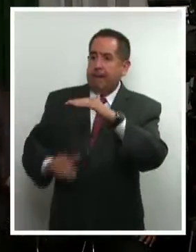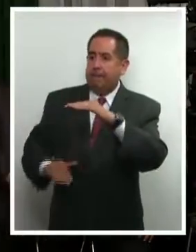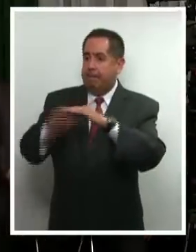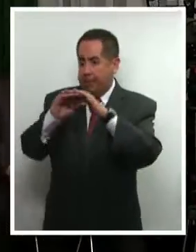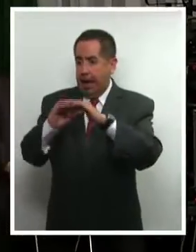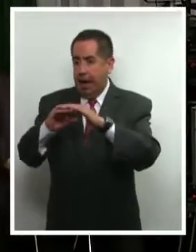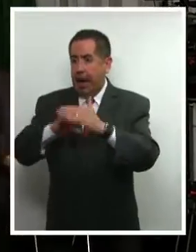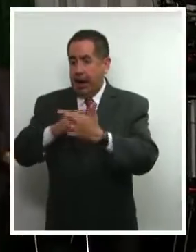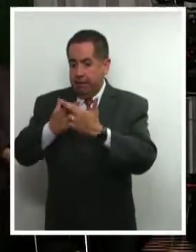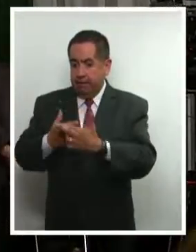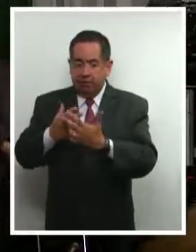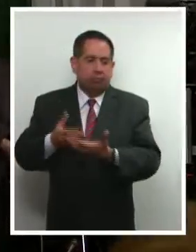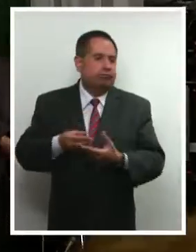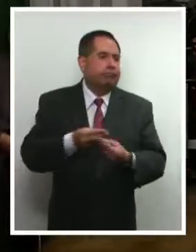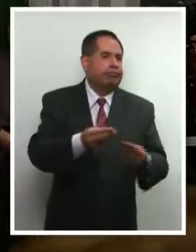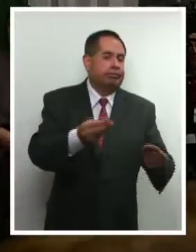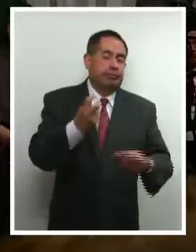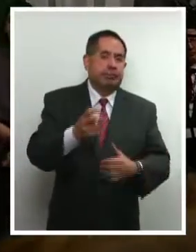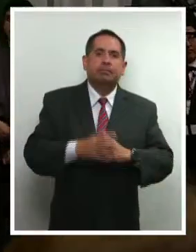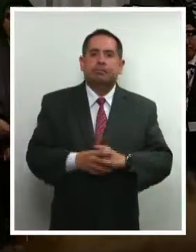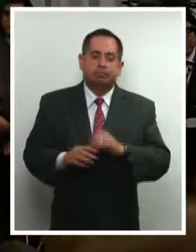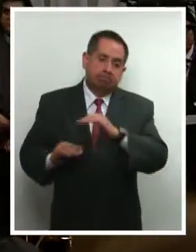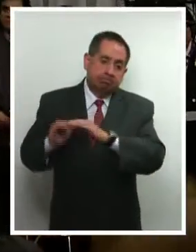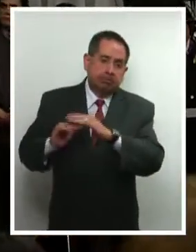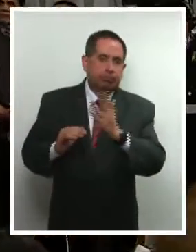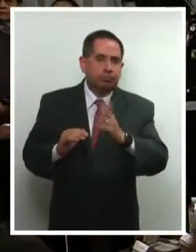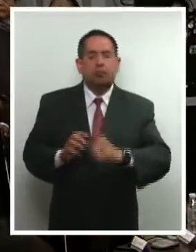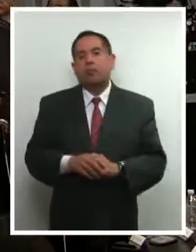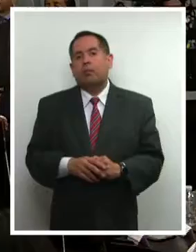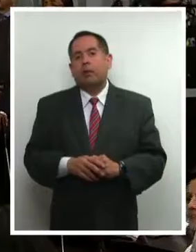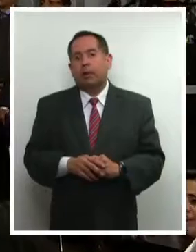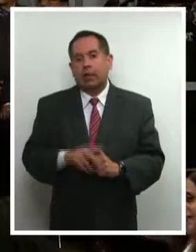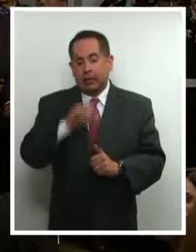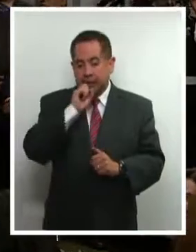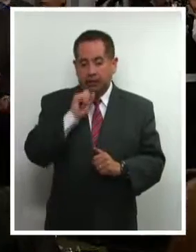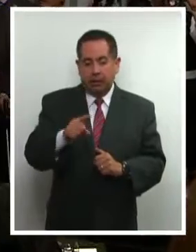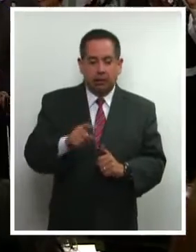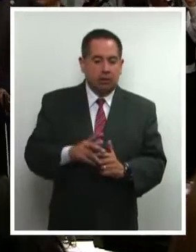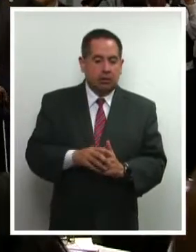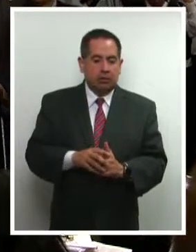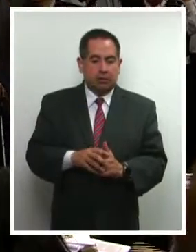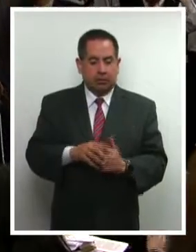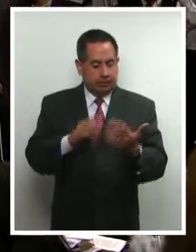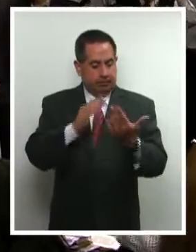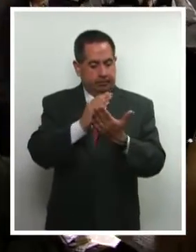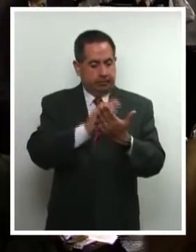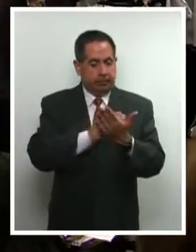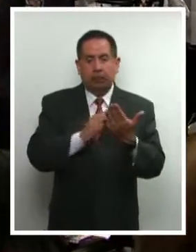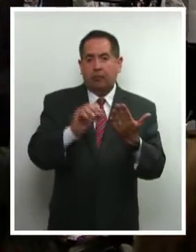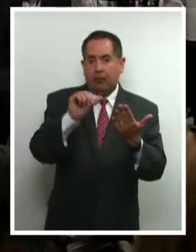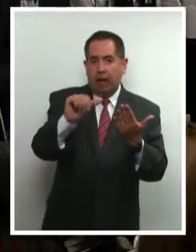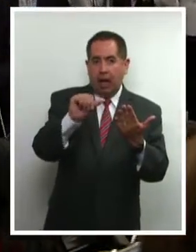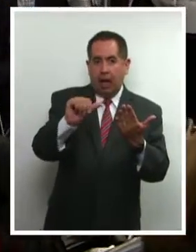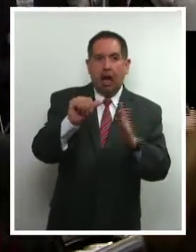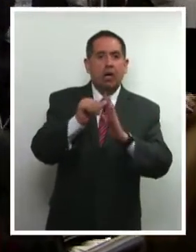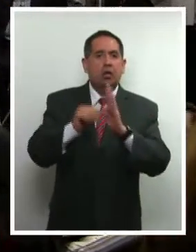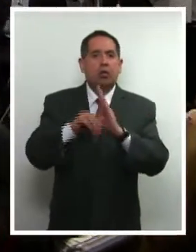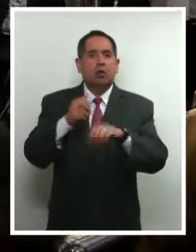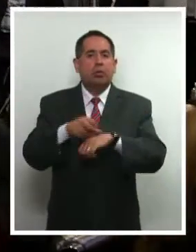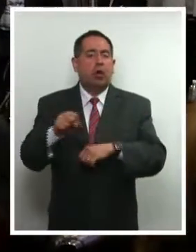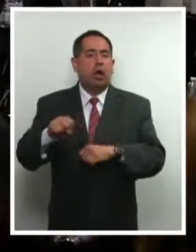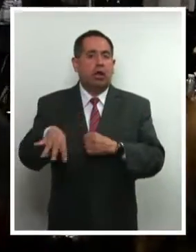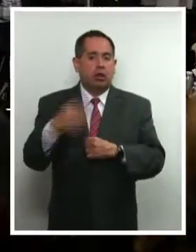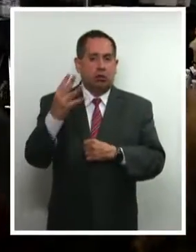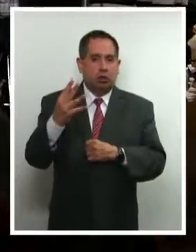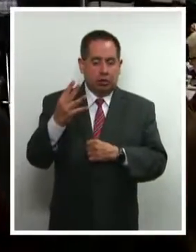que dispongan. Esto en relación al contenido del apartado A de este artículo 14 en sus